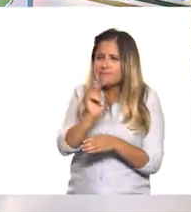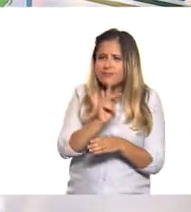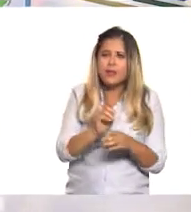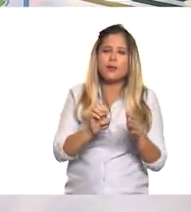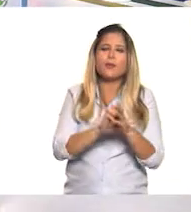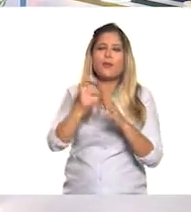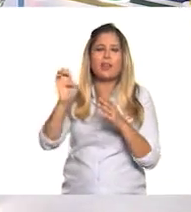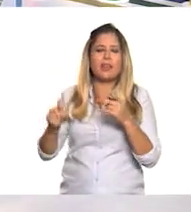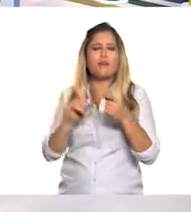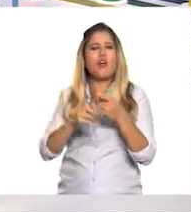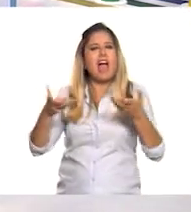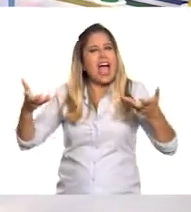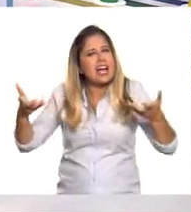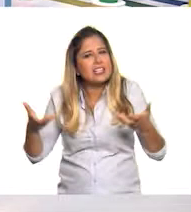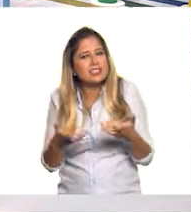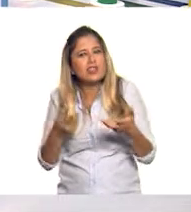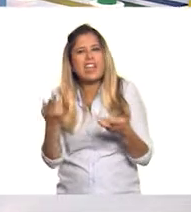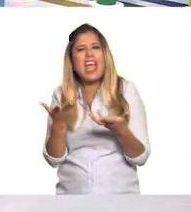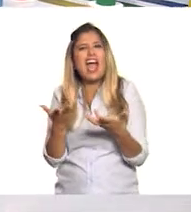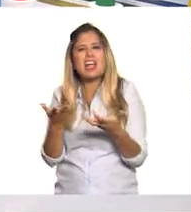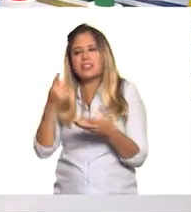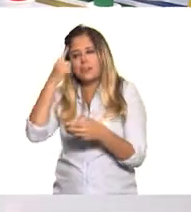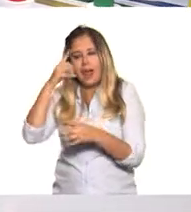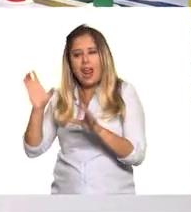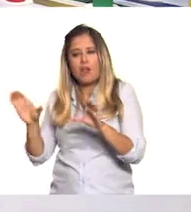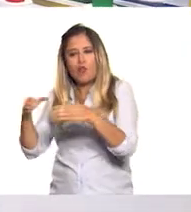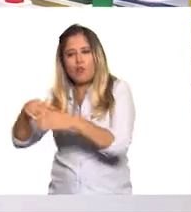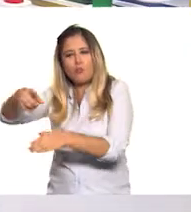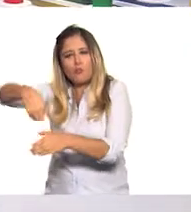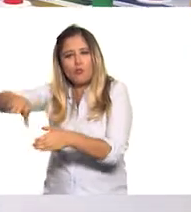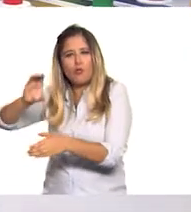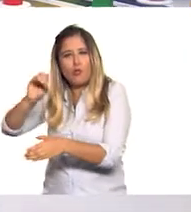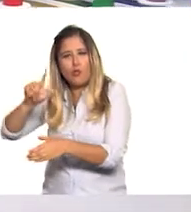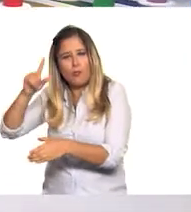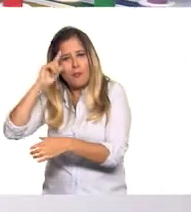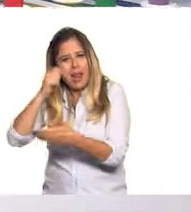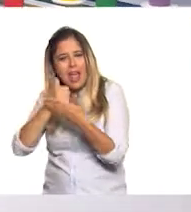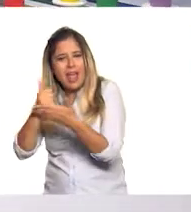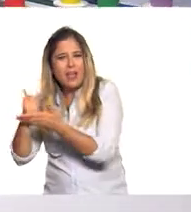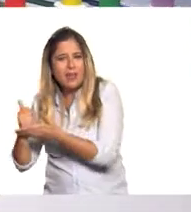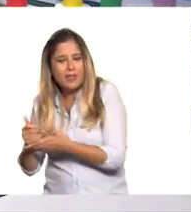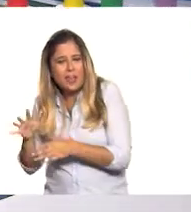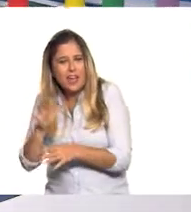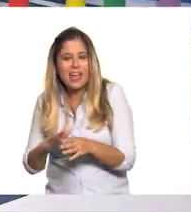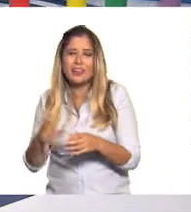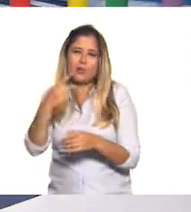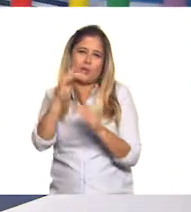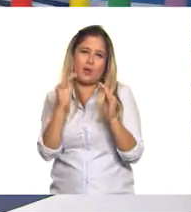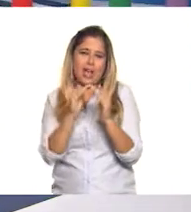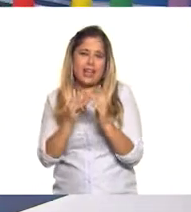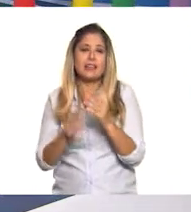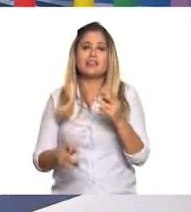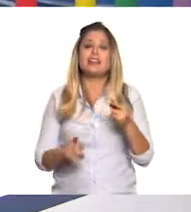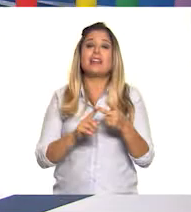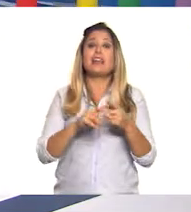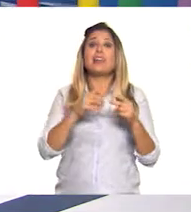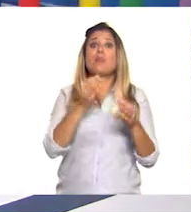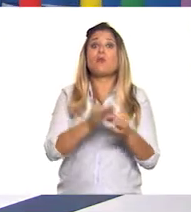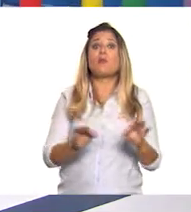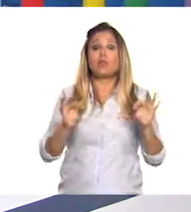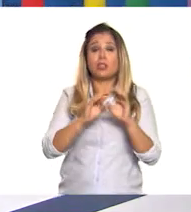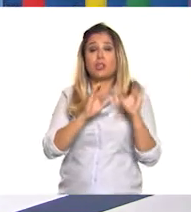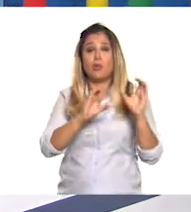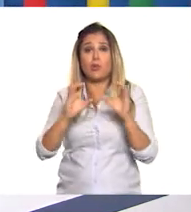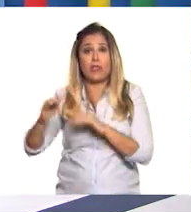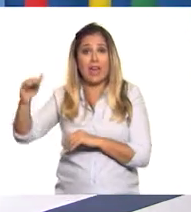ejemplo, las acciones que realiza la comunidad para ayudarse en momentos de crisis, la importancia del cuidado de los adultos mayores, las reglas de